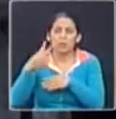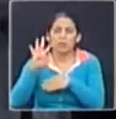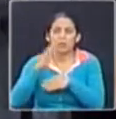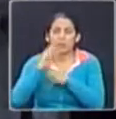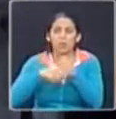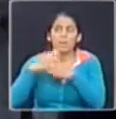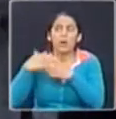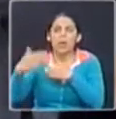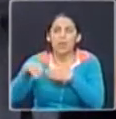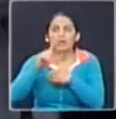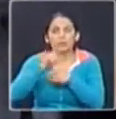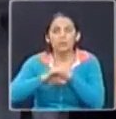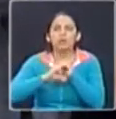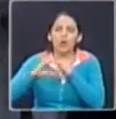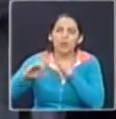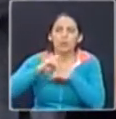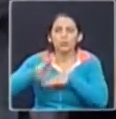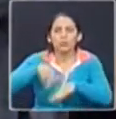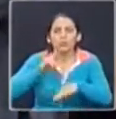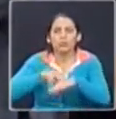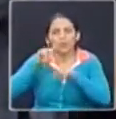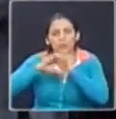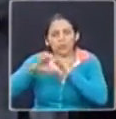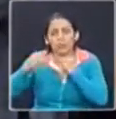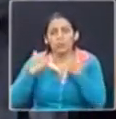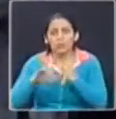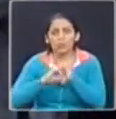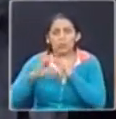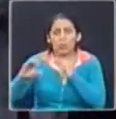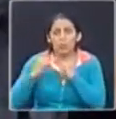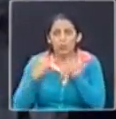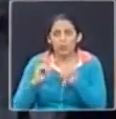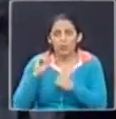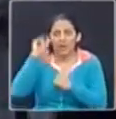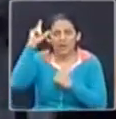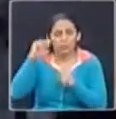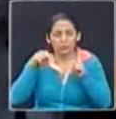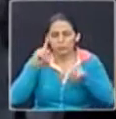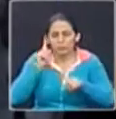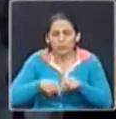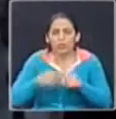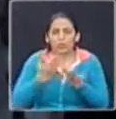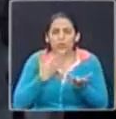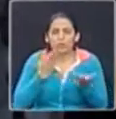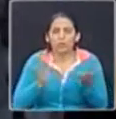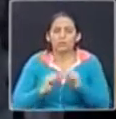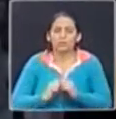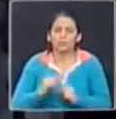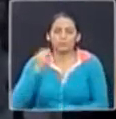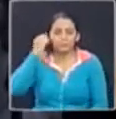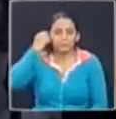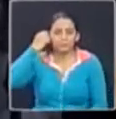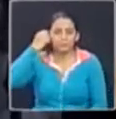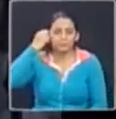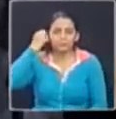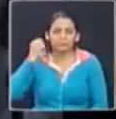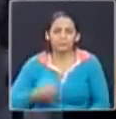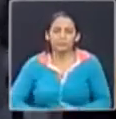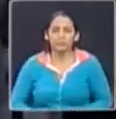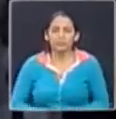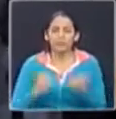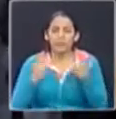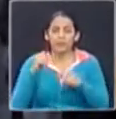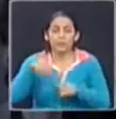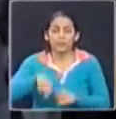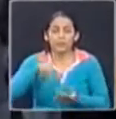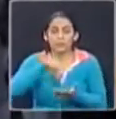del mundo el diésel como combustible está eliminándose, digamos, porque es muy contaminante o genera mucha contaminación. Si es que la